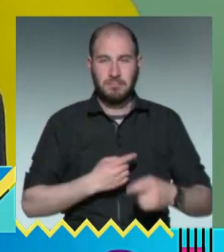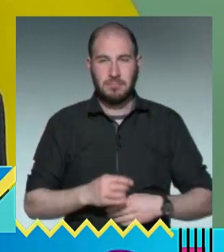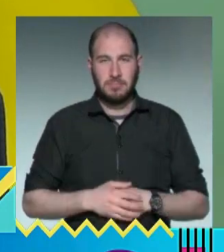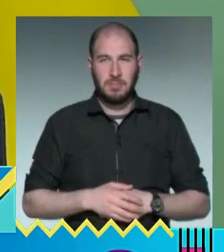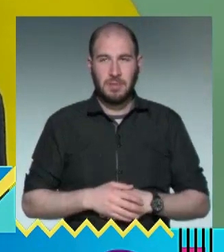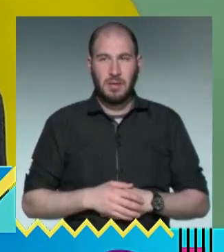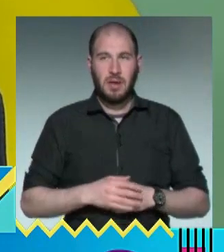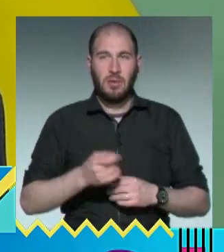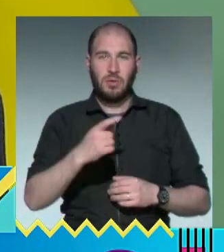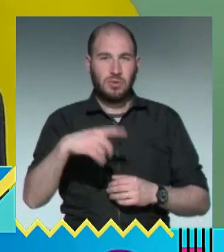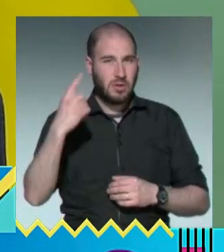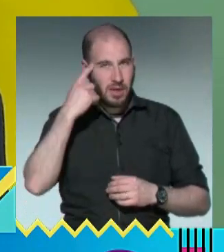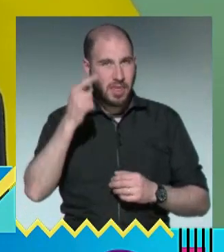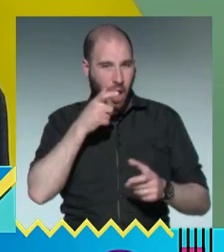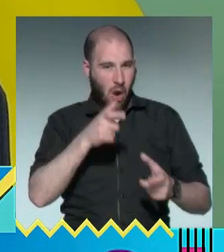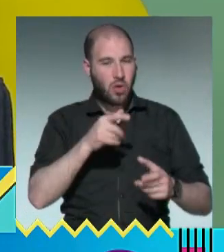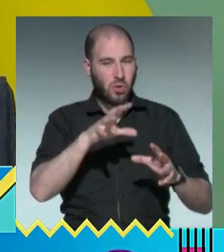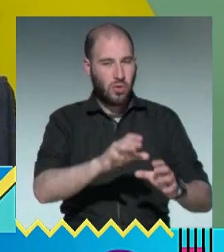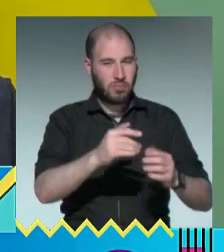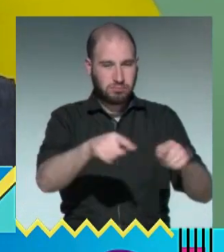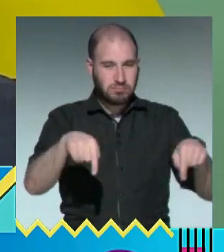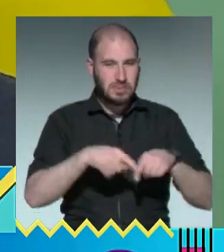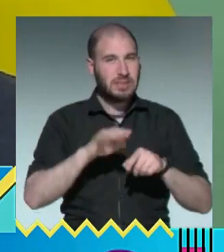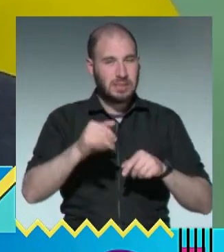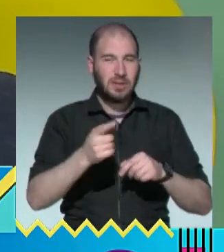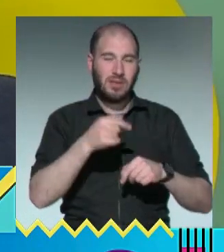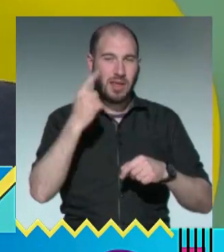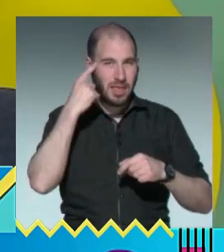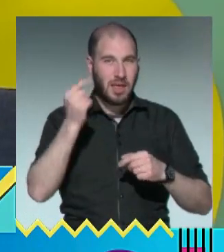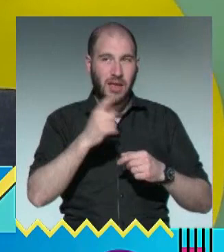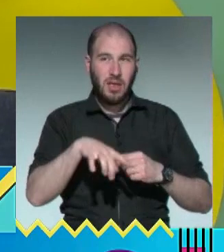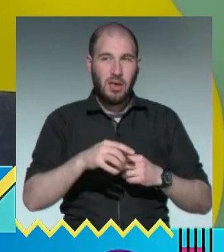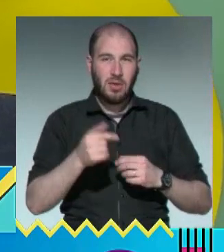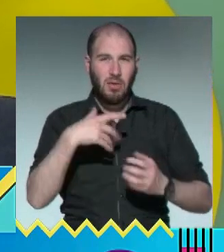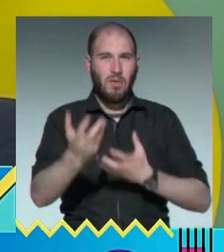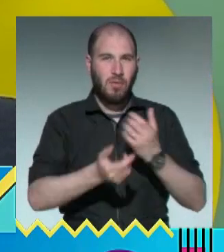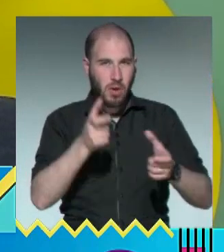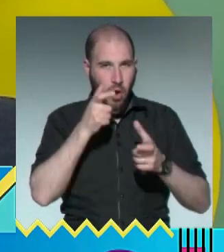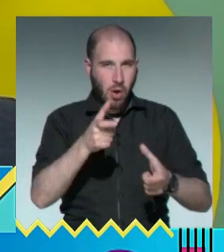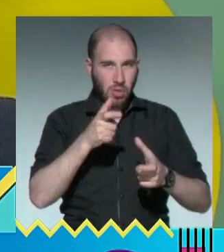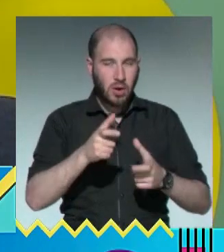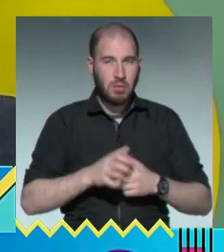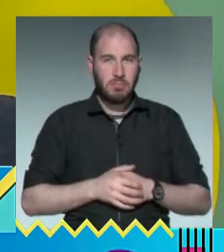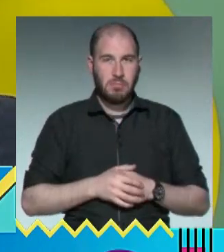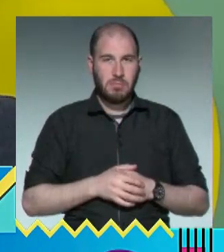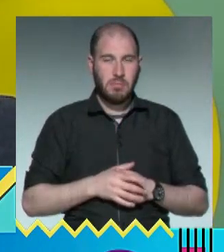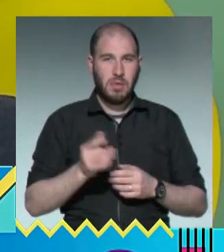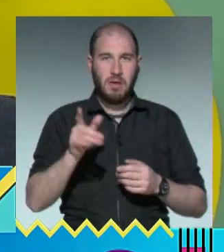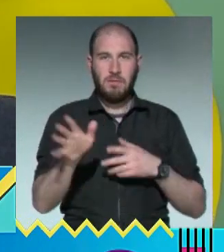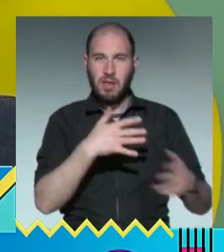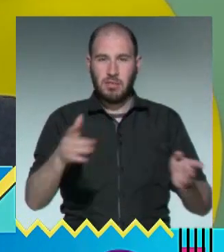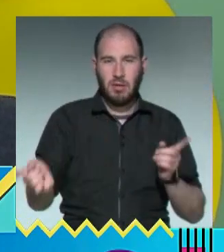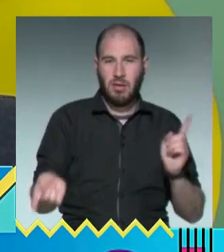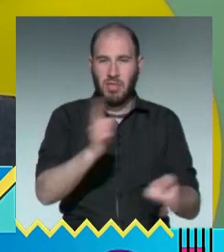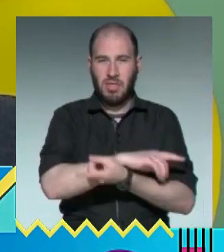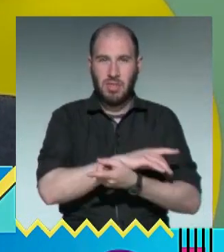Entonces, algo que creíamos que estaba controlado, claro, como se llama generalmente, estoy realizando una quema controlada, cambia el viento y